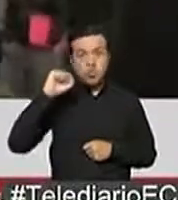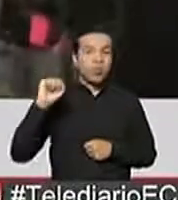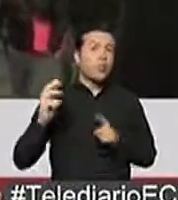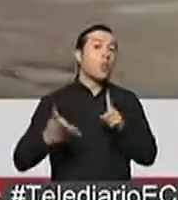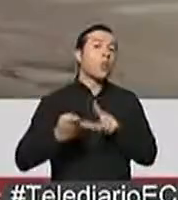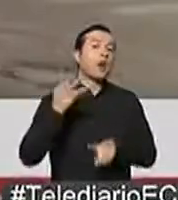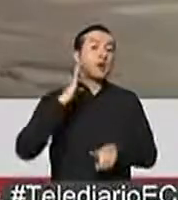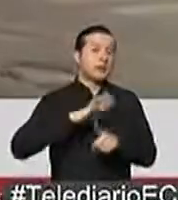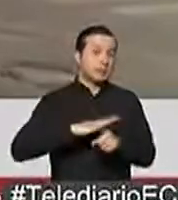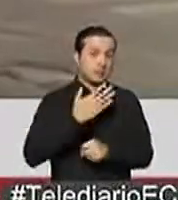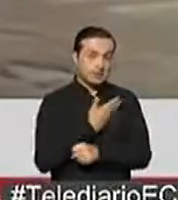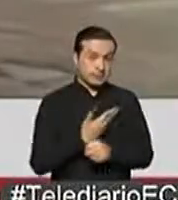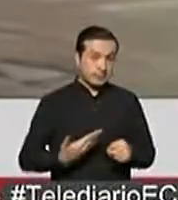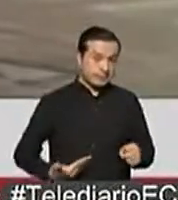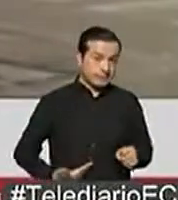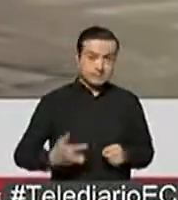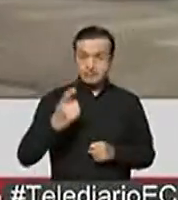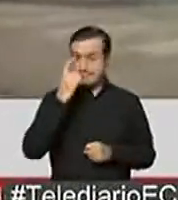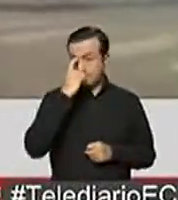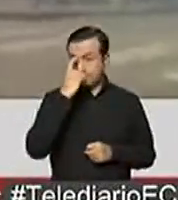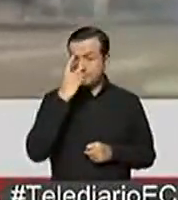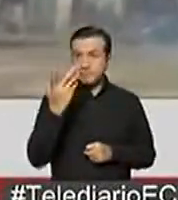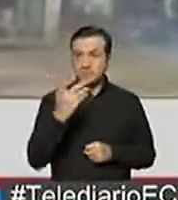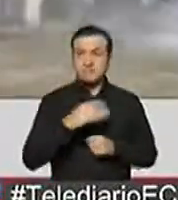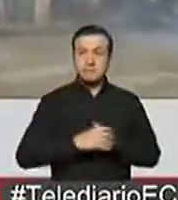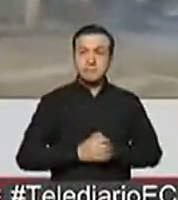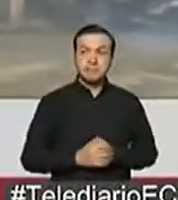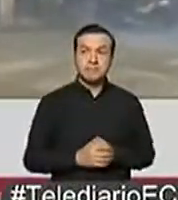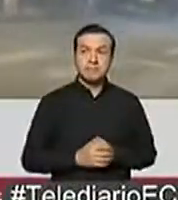mandato consecutivo.